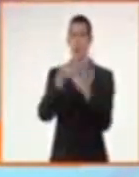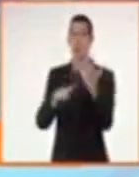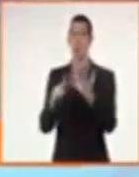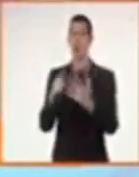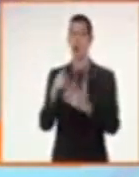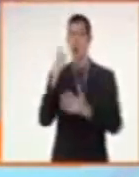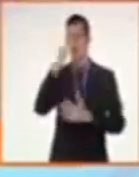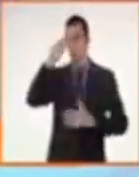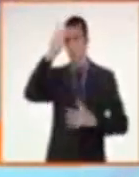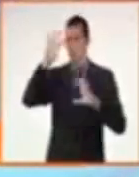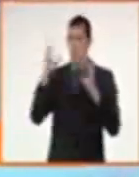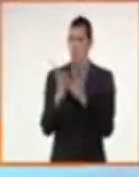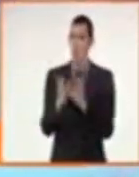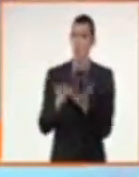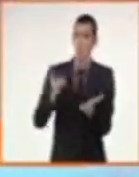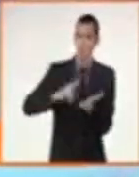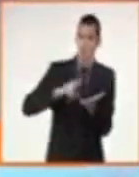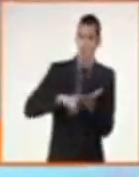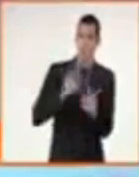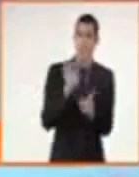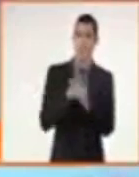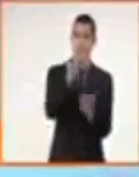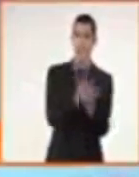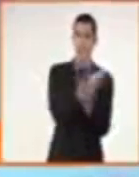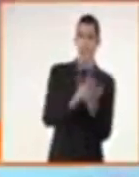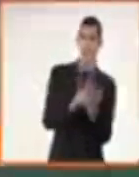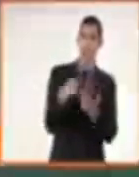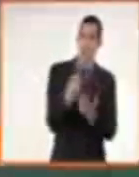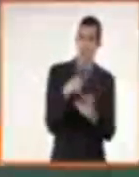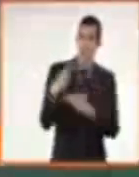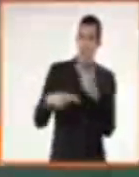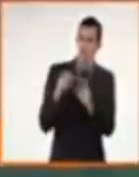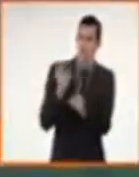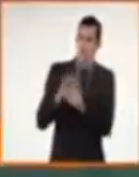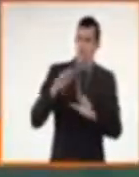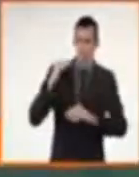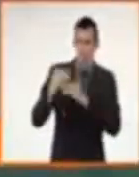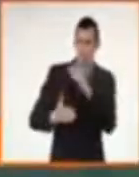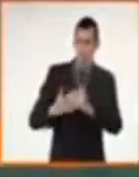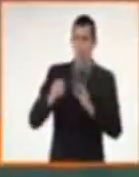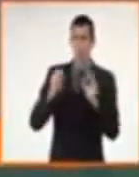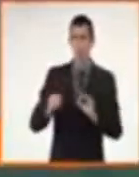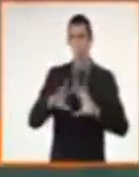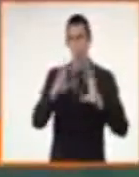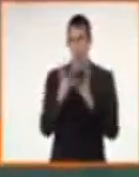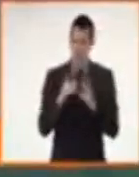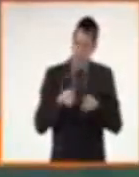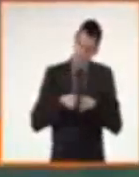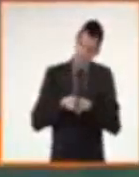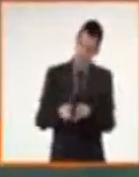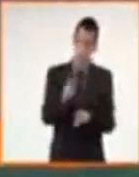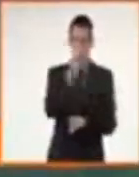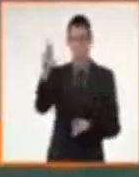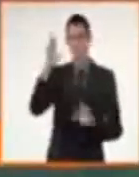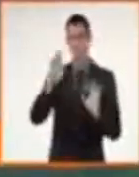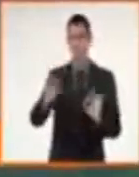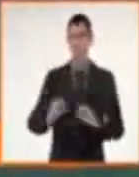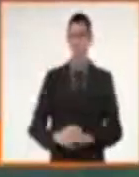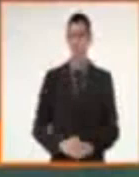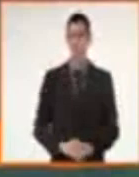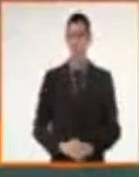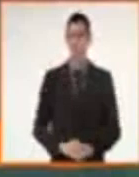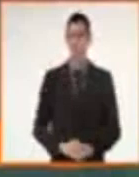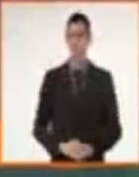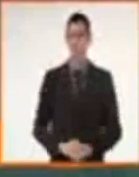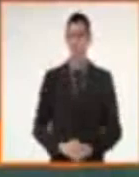unido porque el pueblo sigue a nuestra revolución. Es el voto unido porque todo es